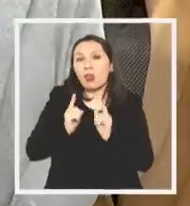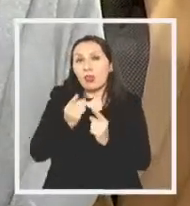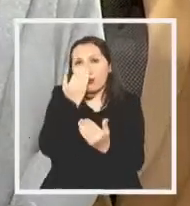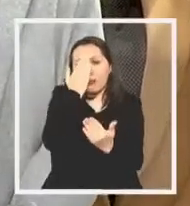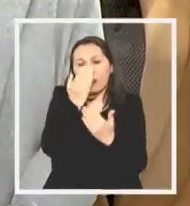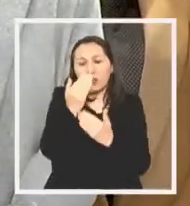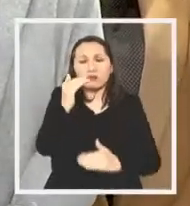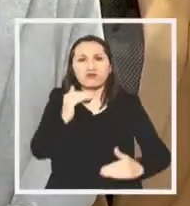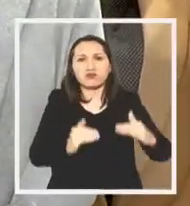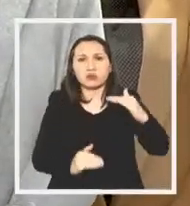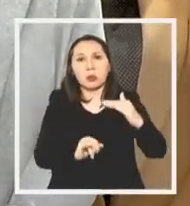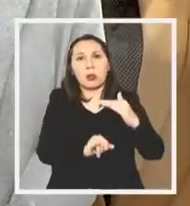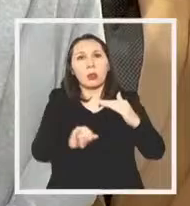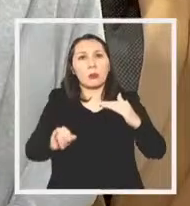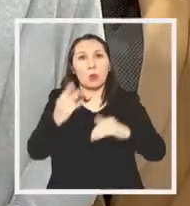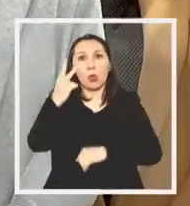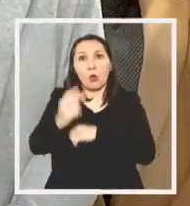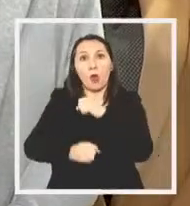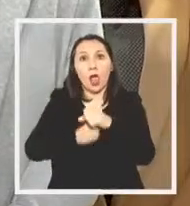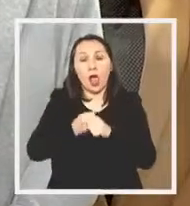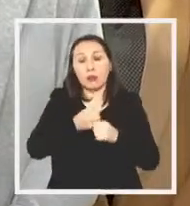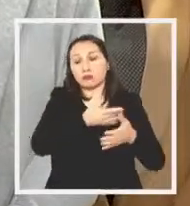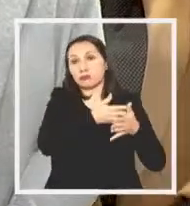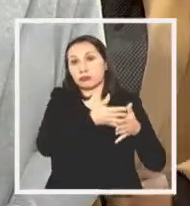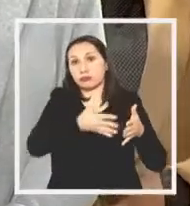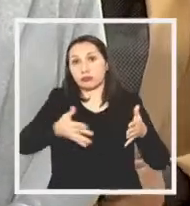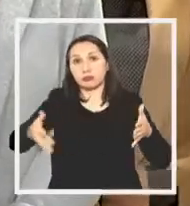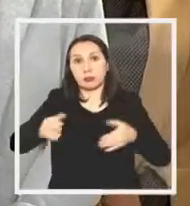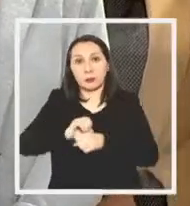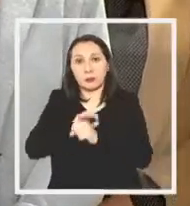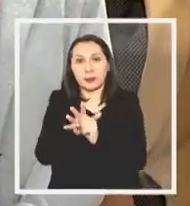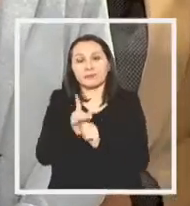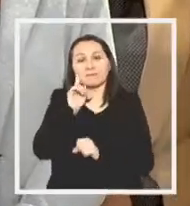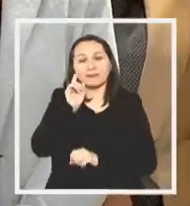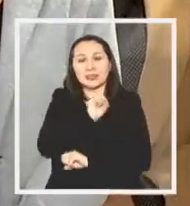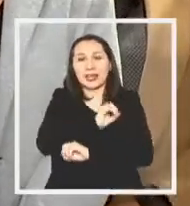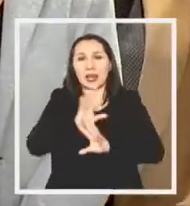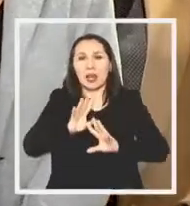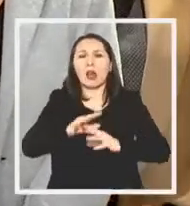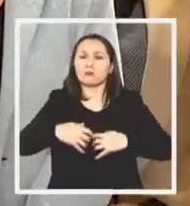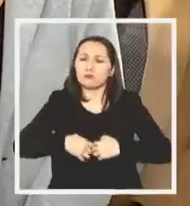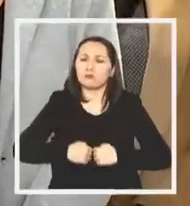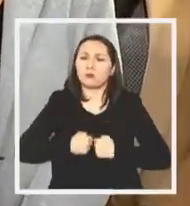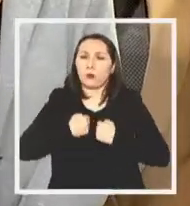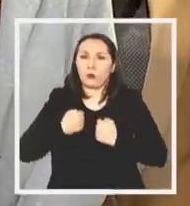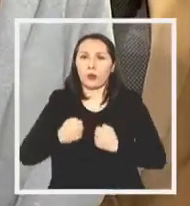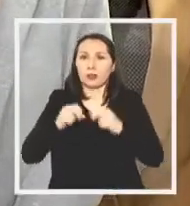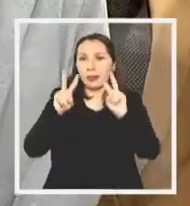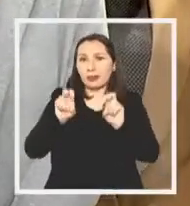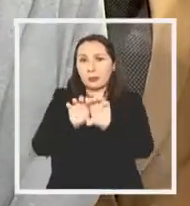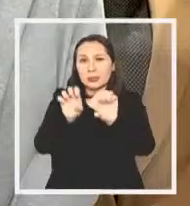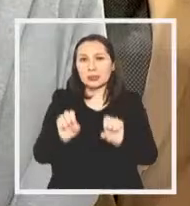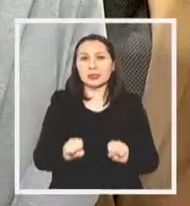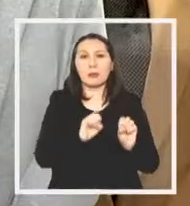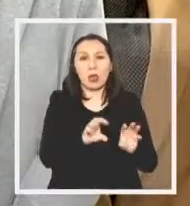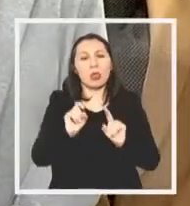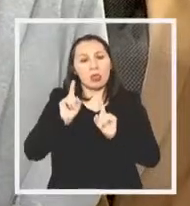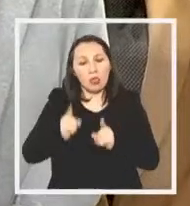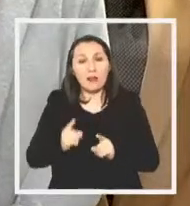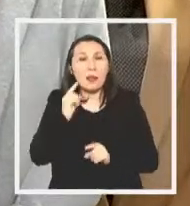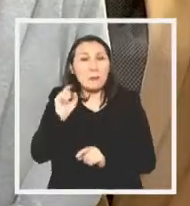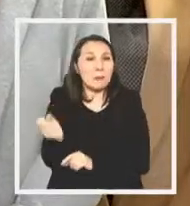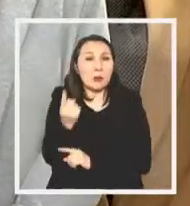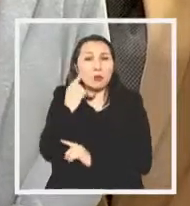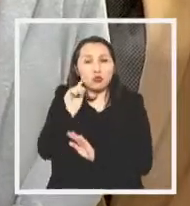enfrentar estas brechas después de dos años de pandemia en donde tenemos muy claro que tenemos que fortalecer el sistema educativo desde